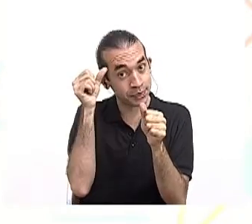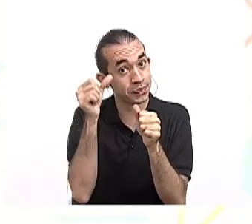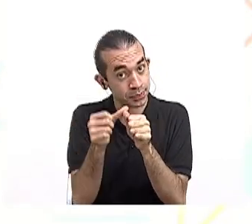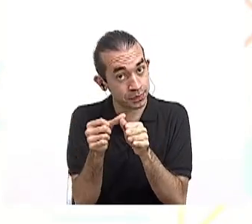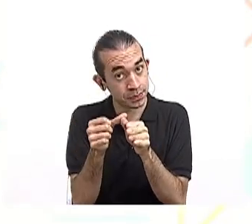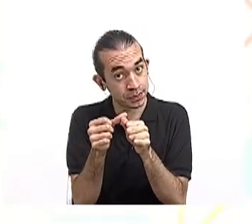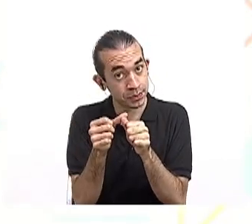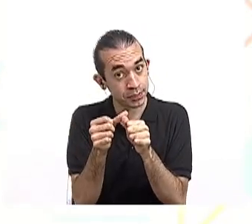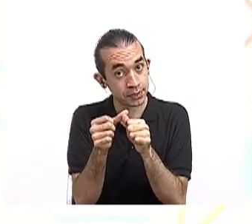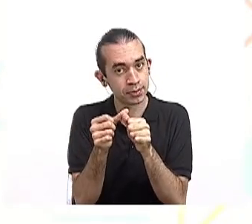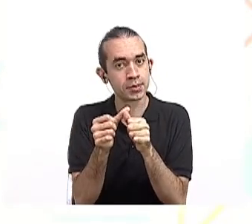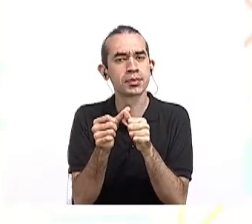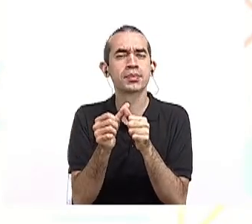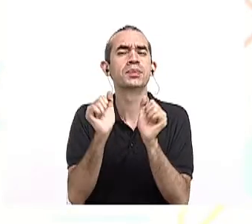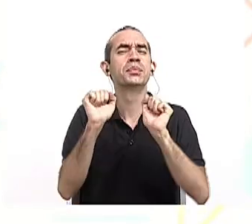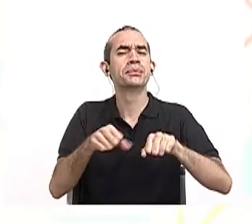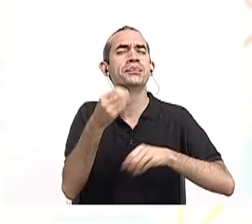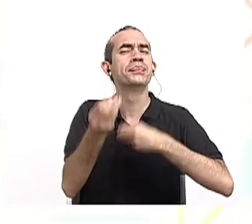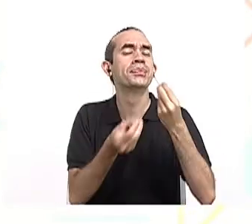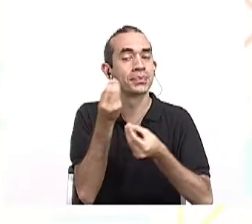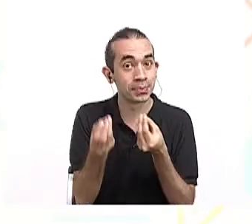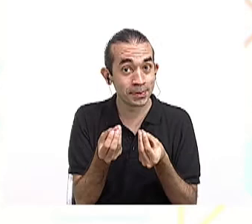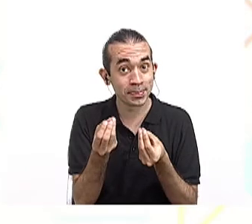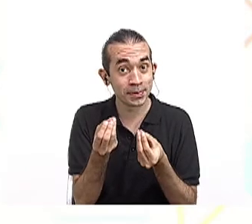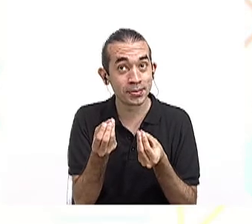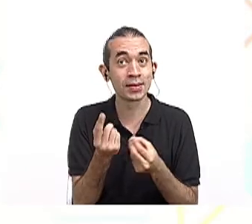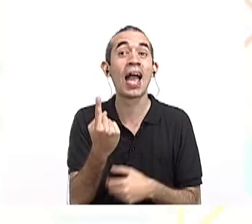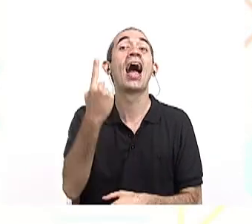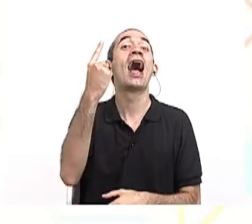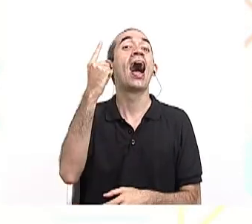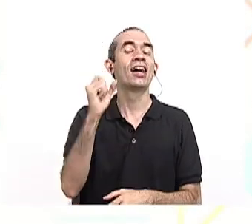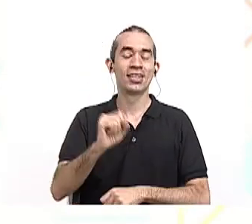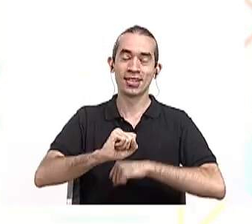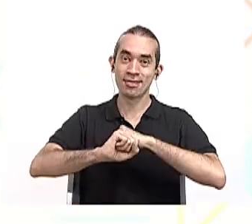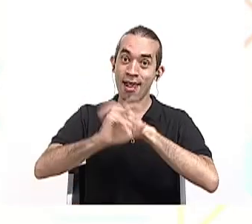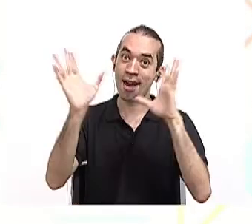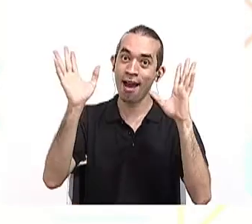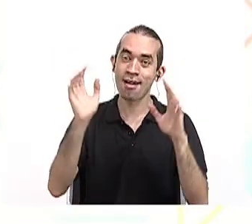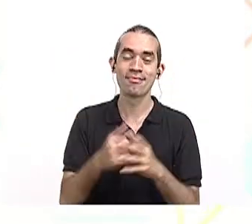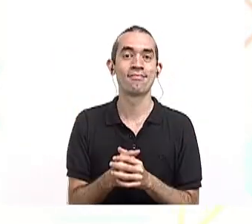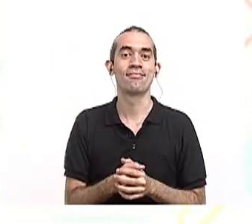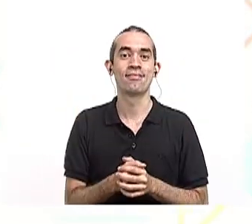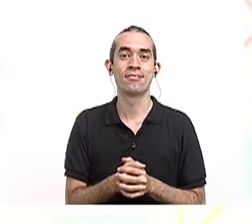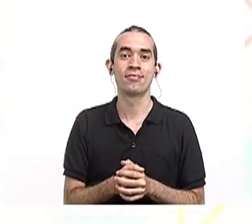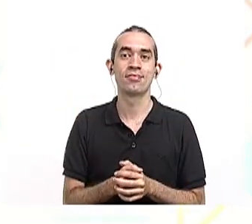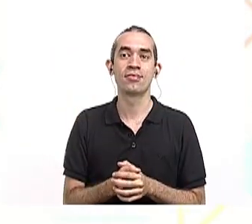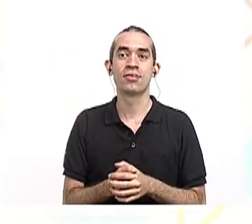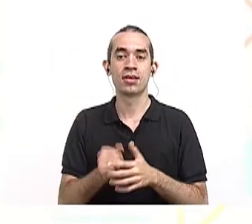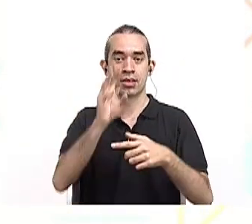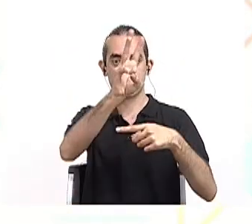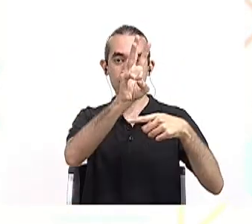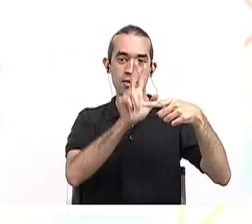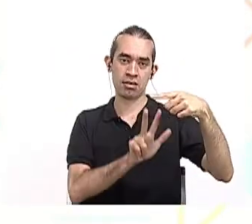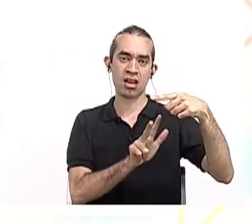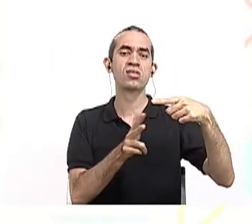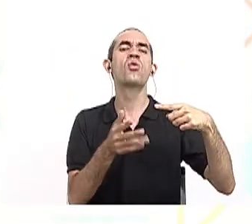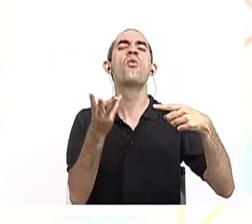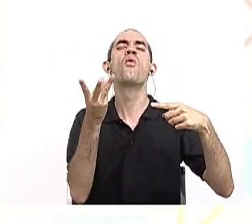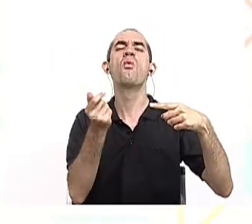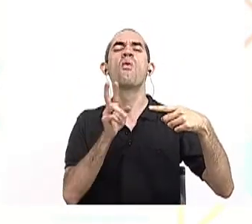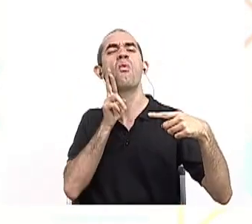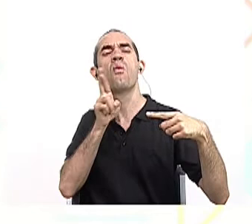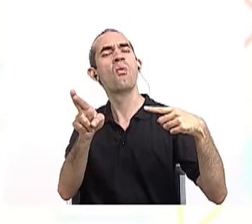¿Recuerdan? ¿Qué podemos hacer ahí? Claro, la división 6 dividido entre